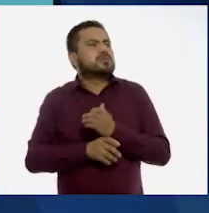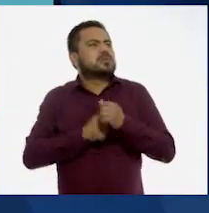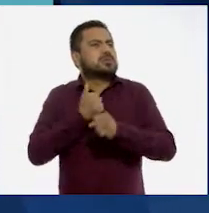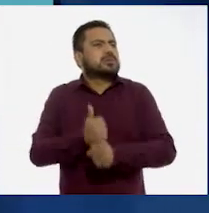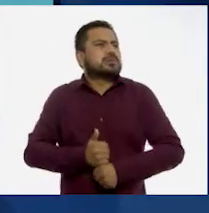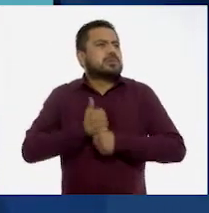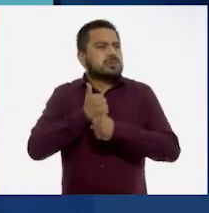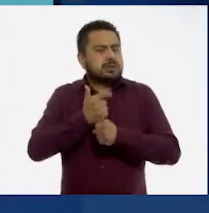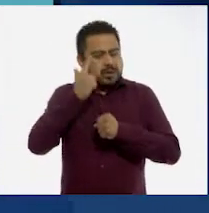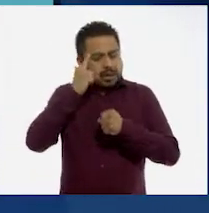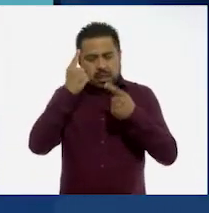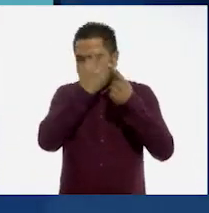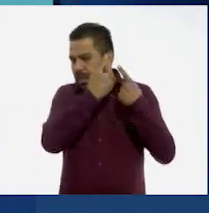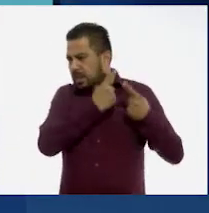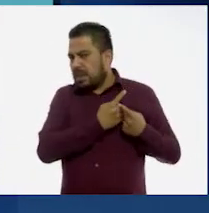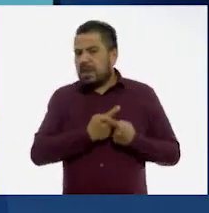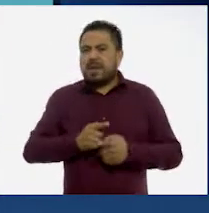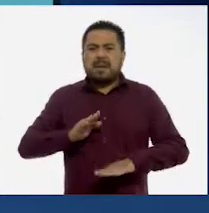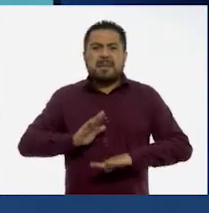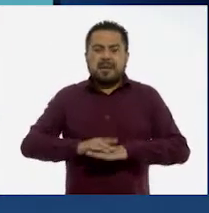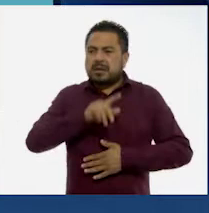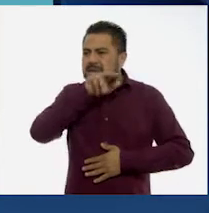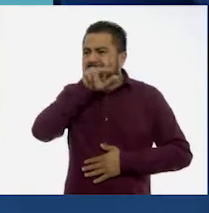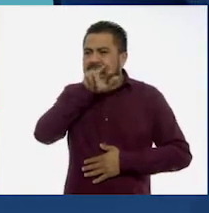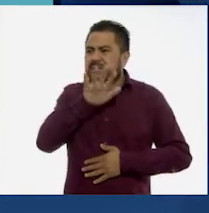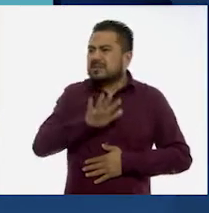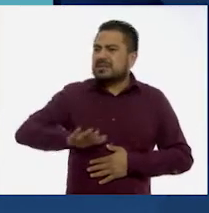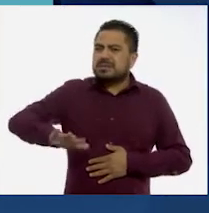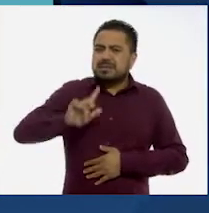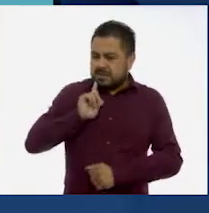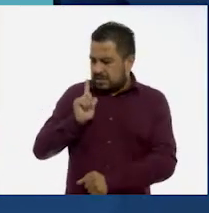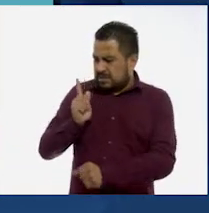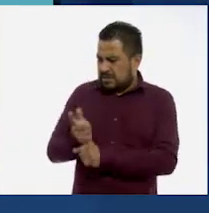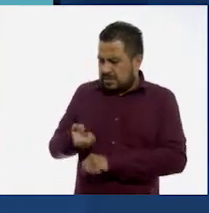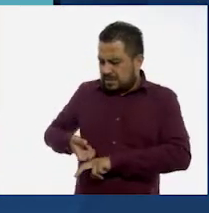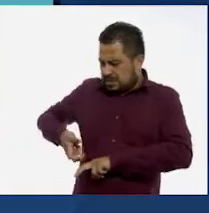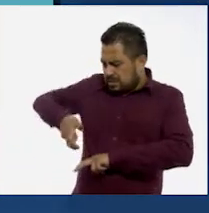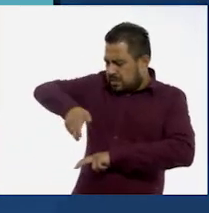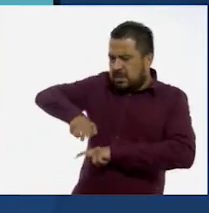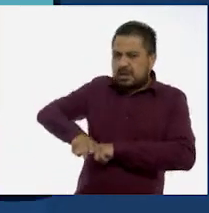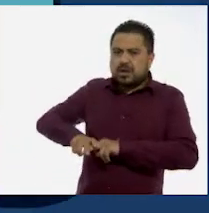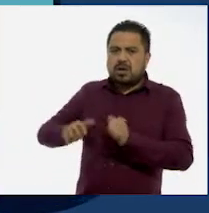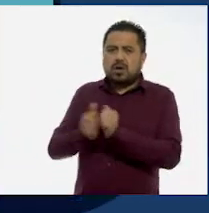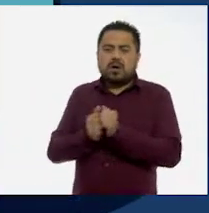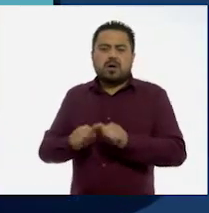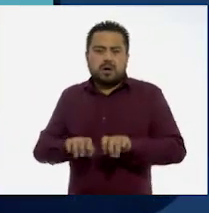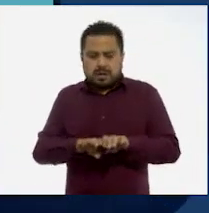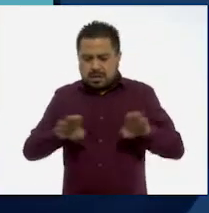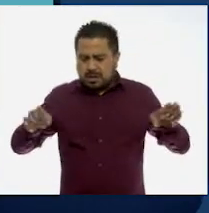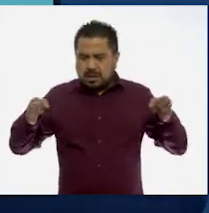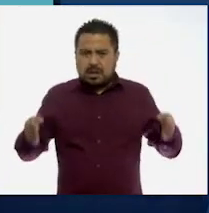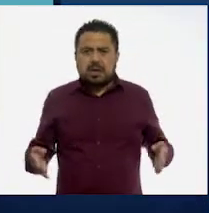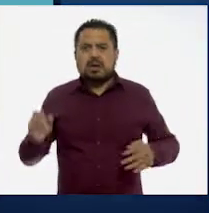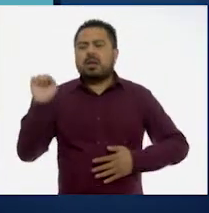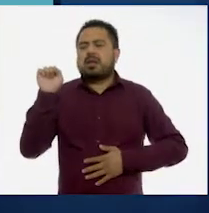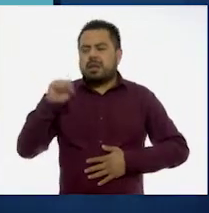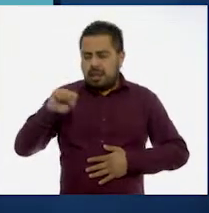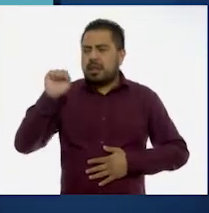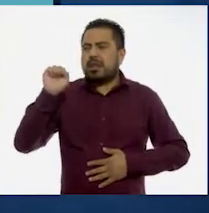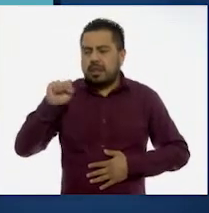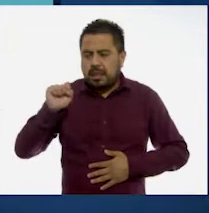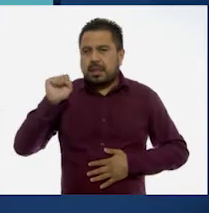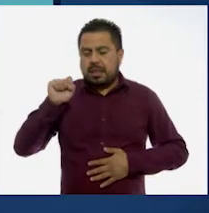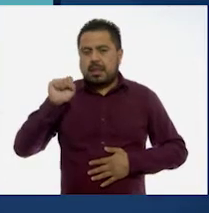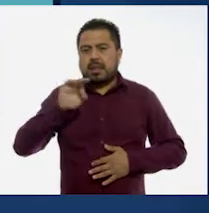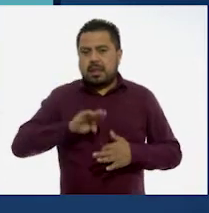frecuentes distracciones y lo que más les preocupaba era verla sentada ante su escritorio cabeceando a punto